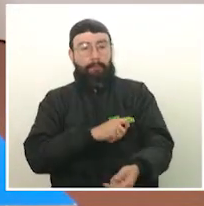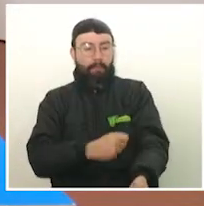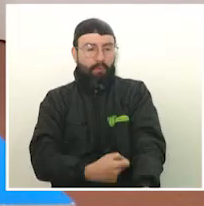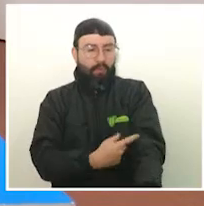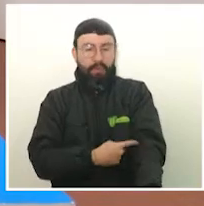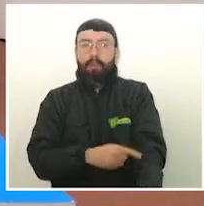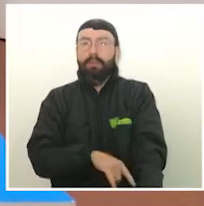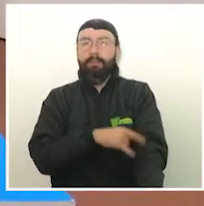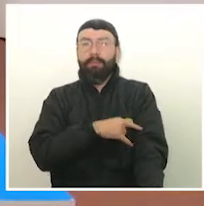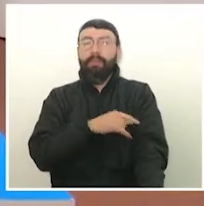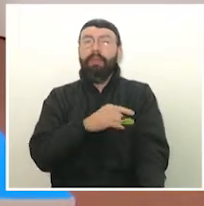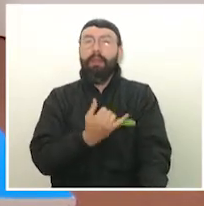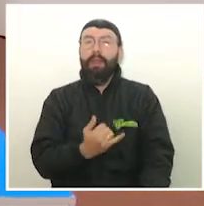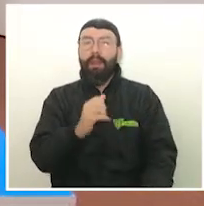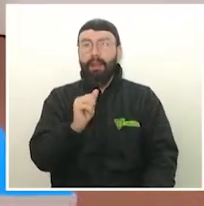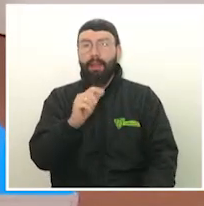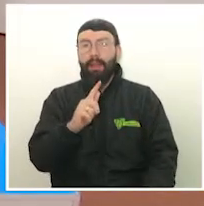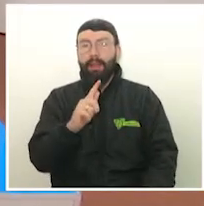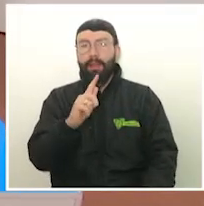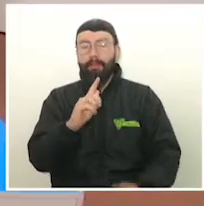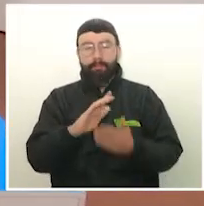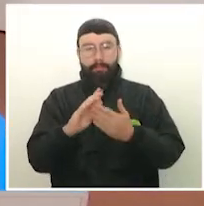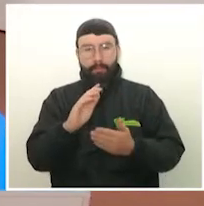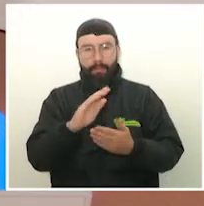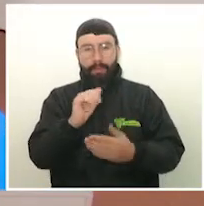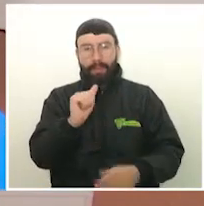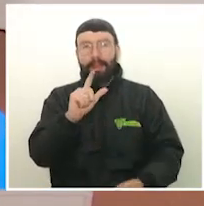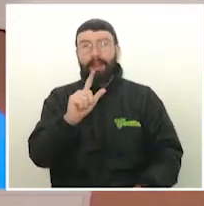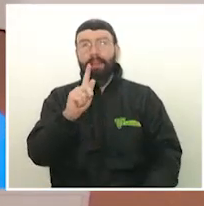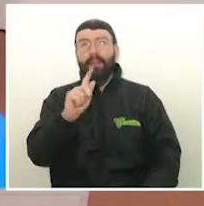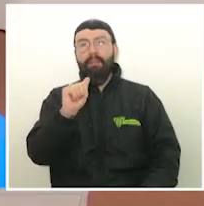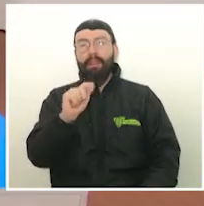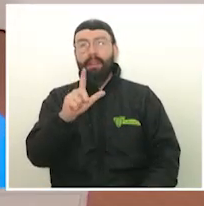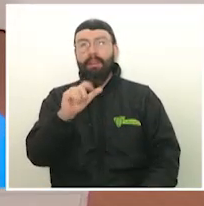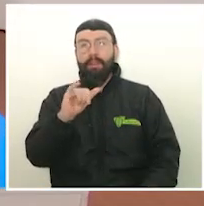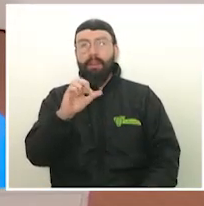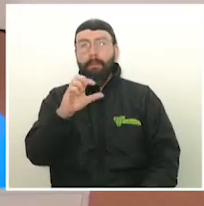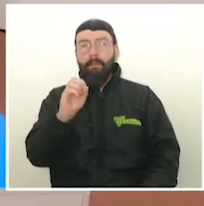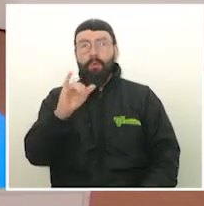alfa-lipoico. Y a través de la comida también estamos ingiriendo estos... Claro, metales. Porque